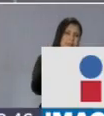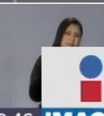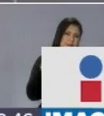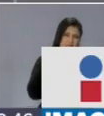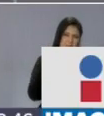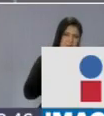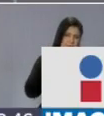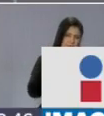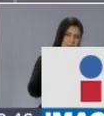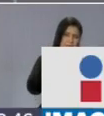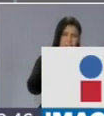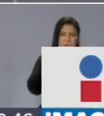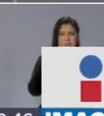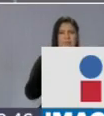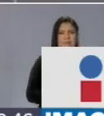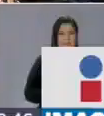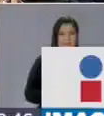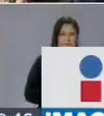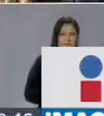años.